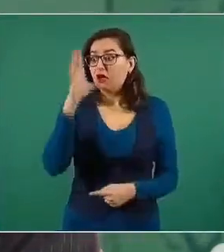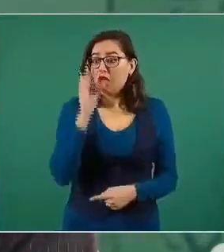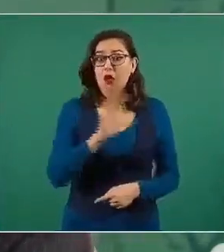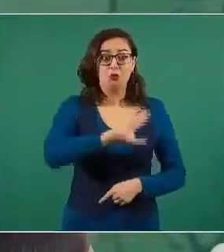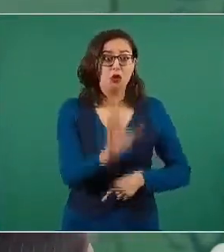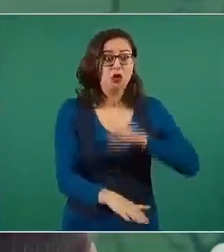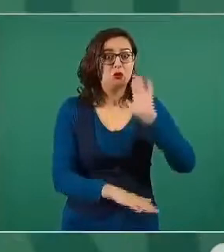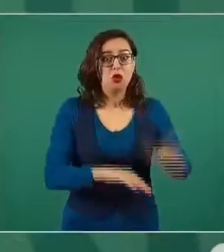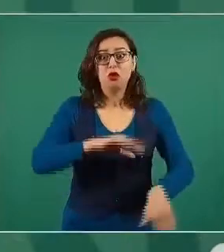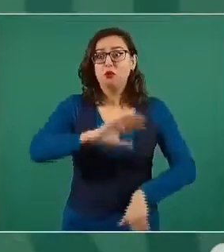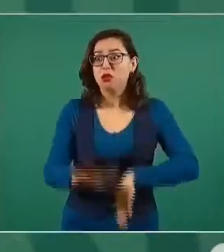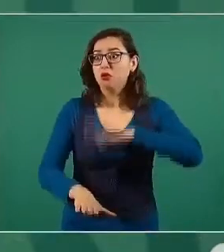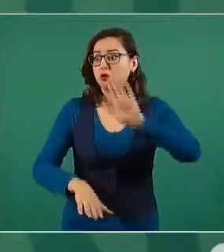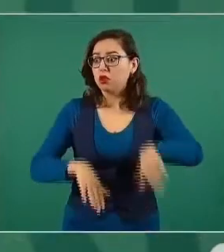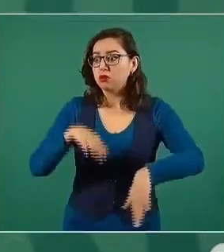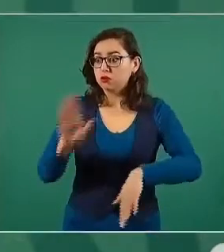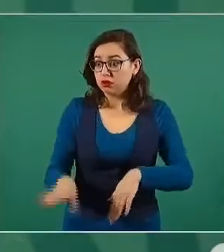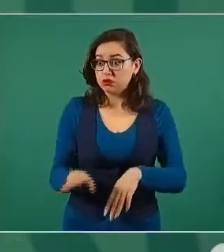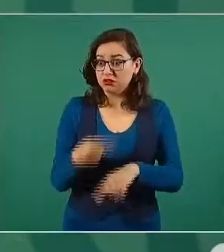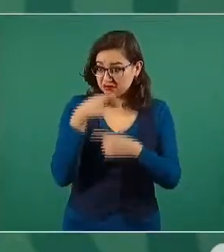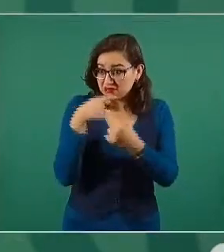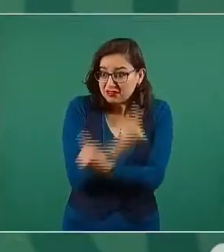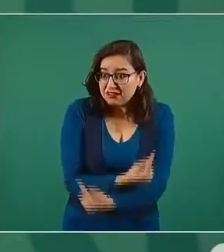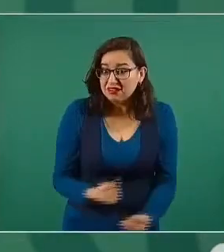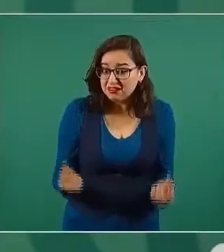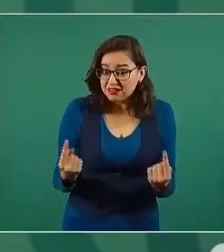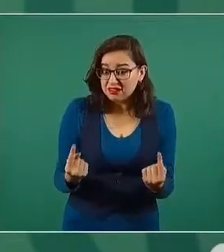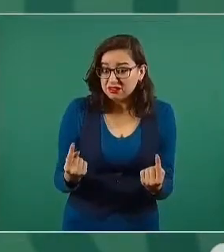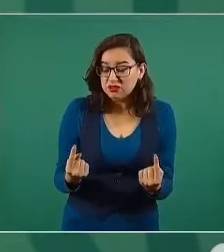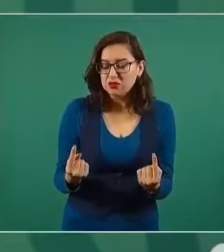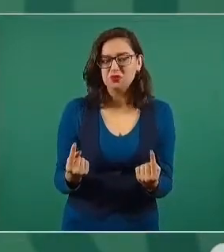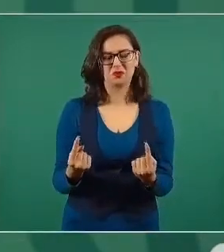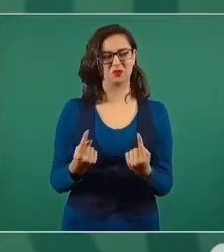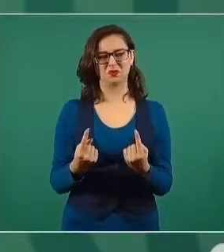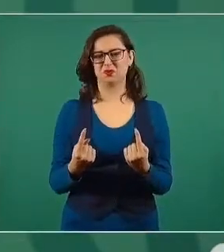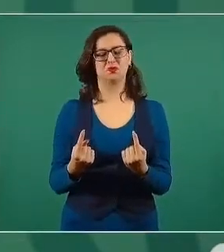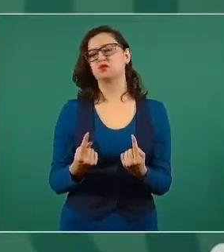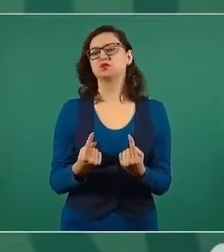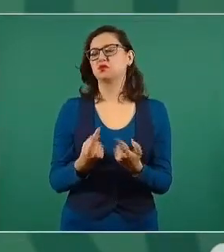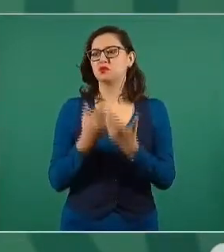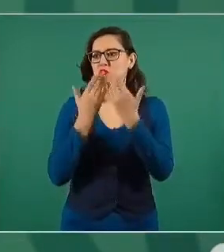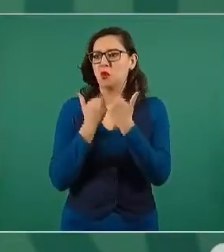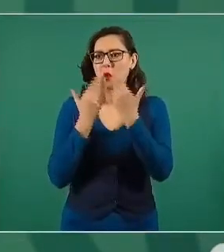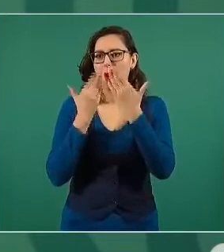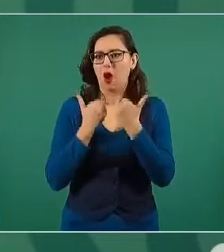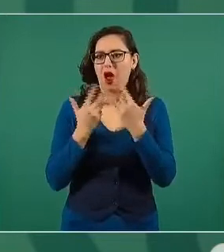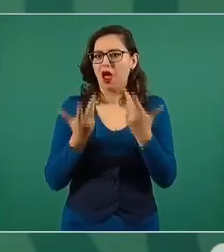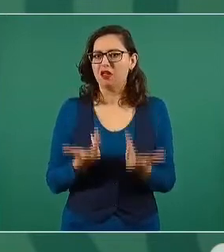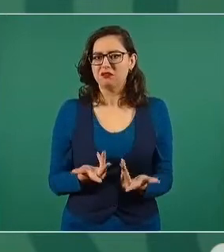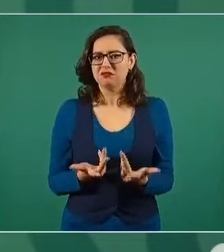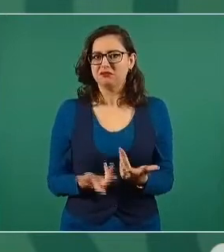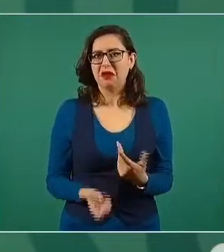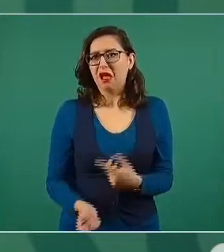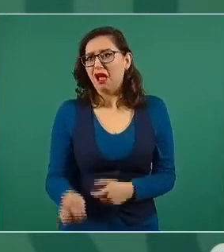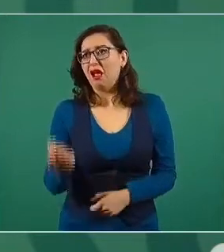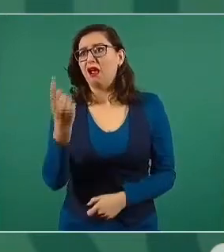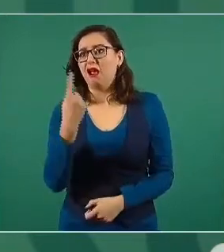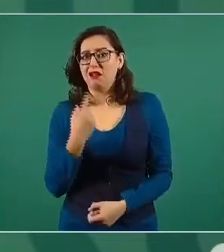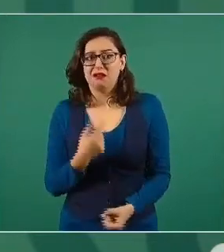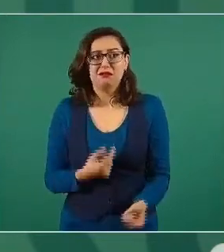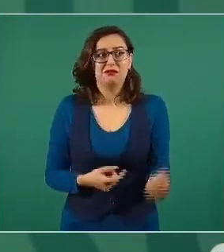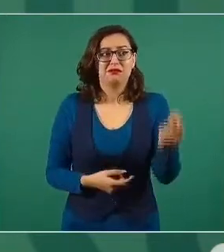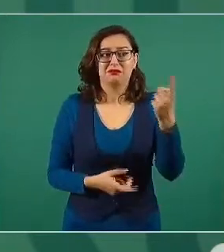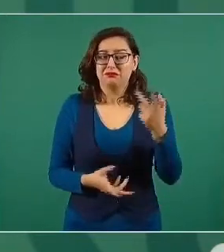pandemia, por COVID, de alta en niños que hayan perdido la vida,